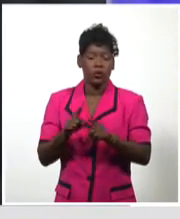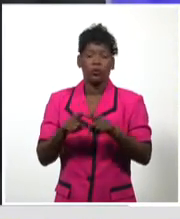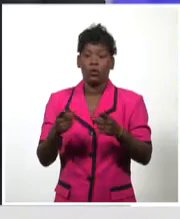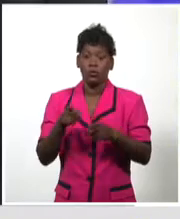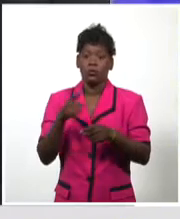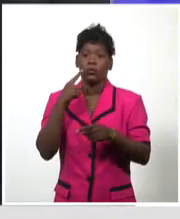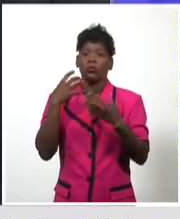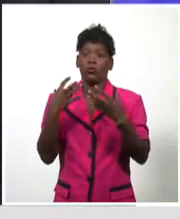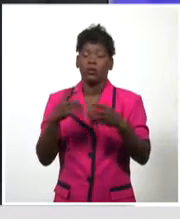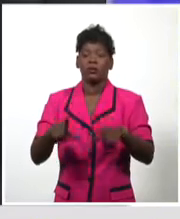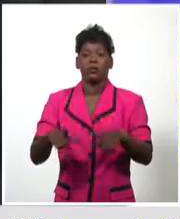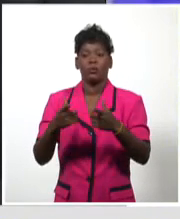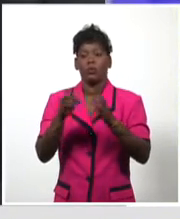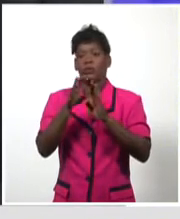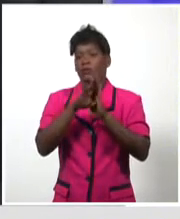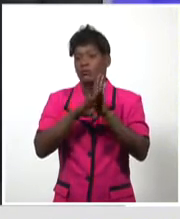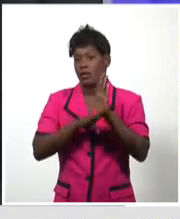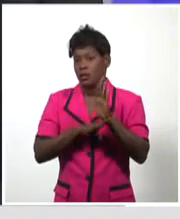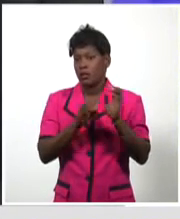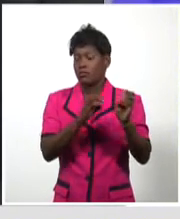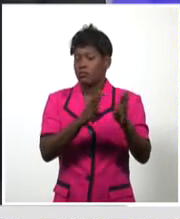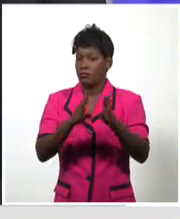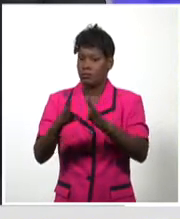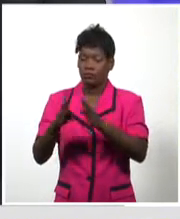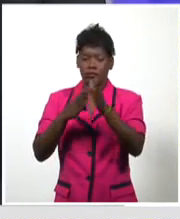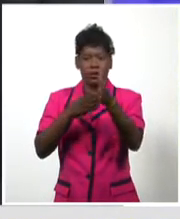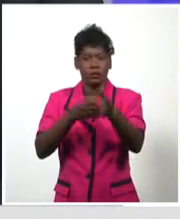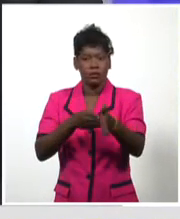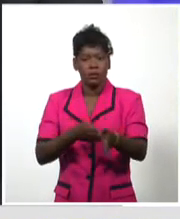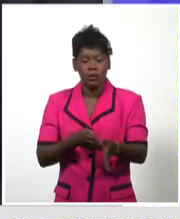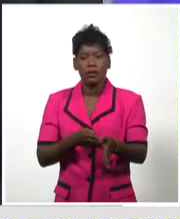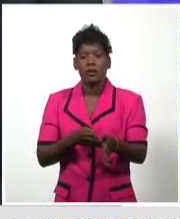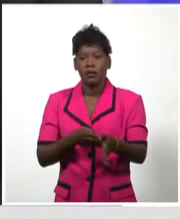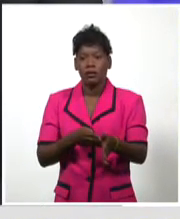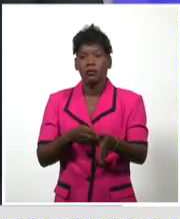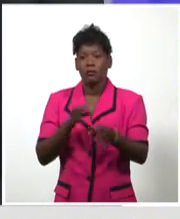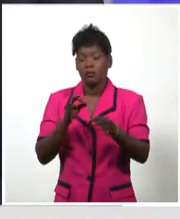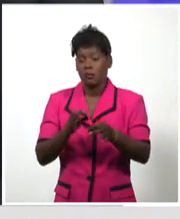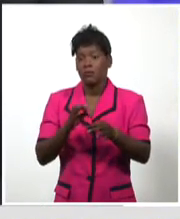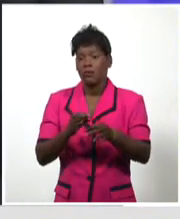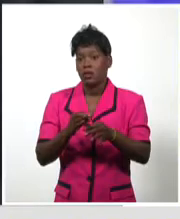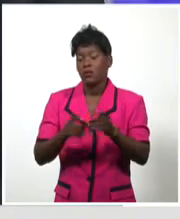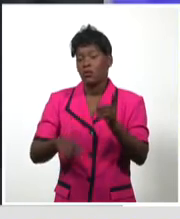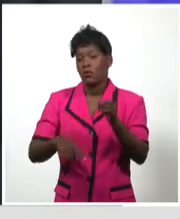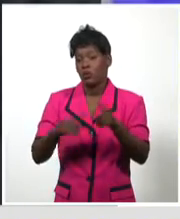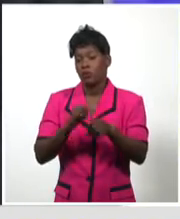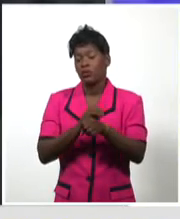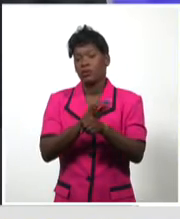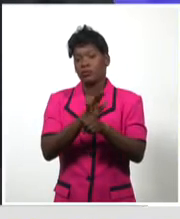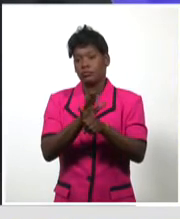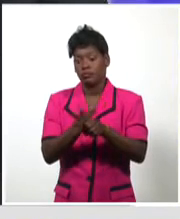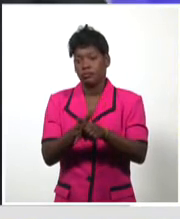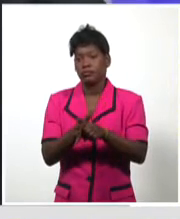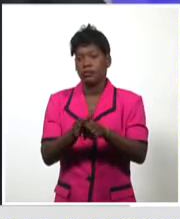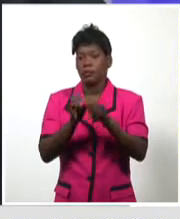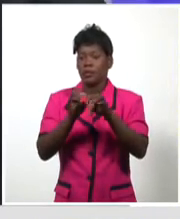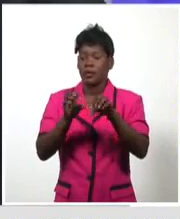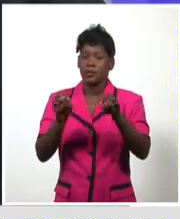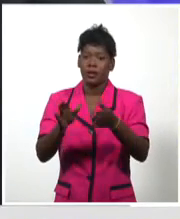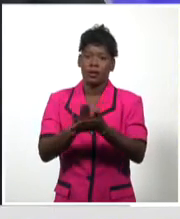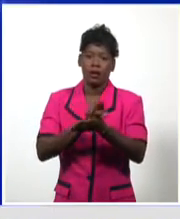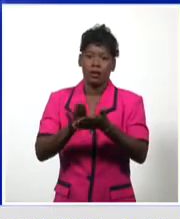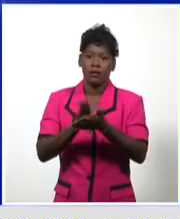medidas de prevención, las medidas que hay que seguir tomando para evitar que estas cuestiones puedan dejárseles solo al tiempo y al